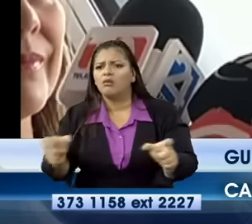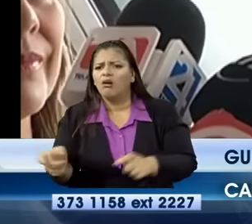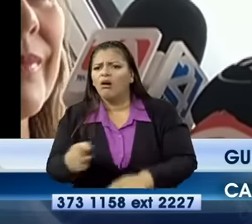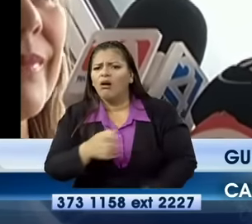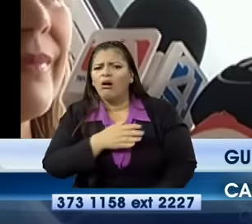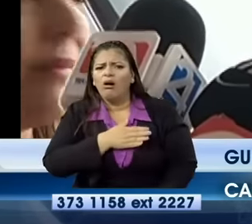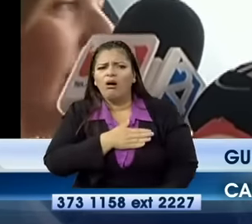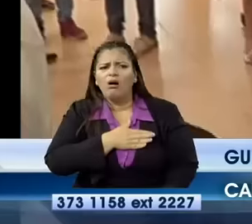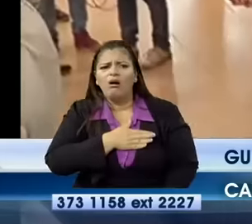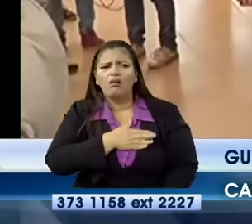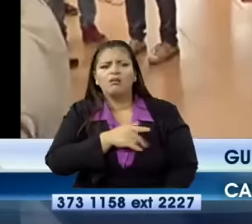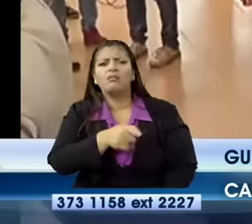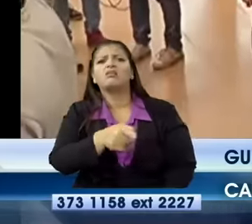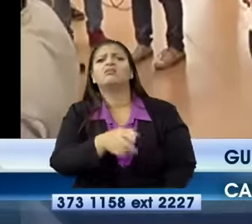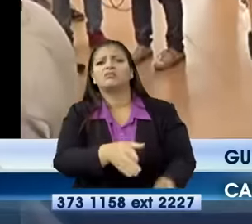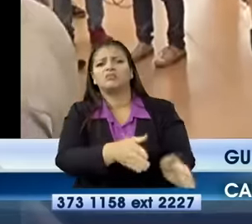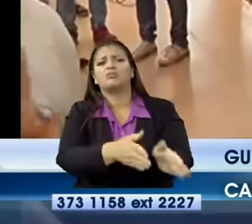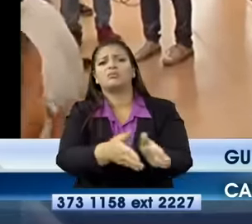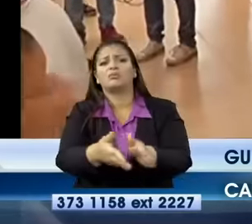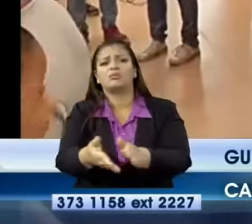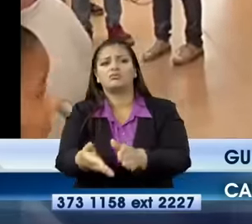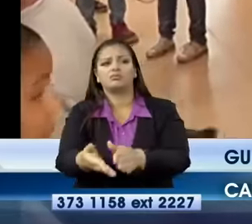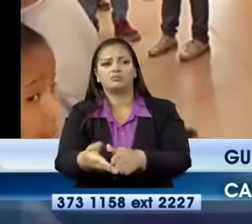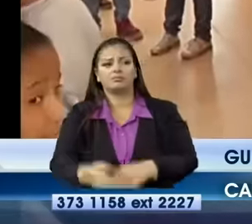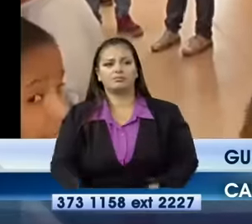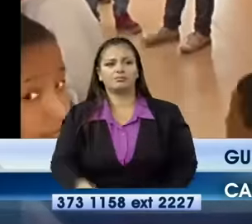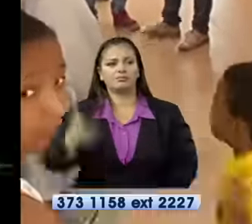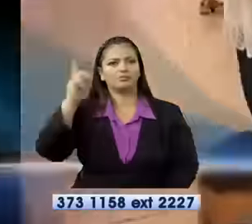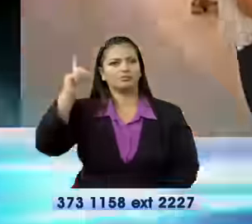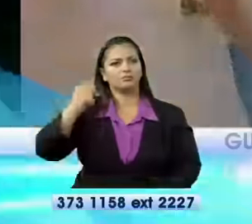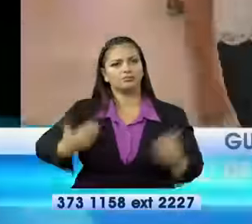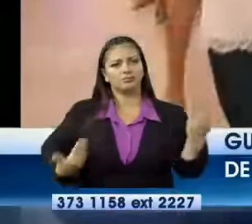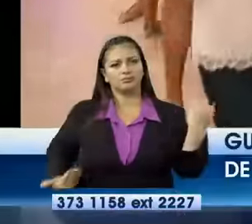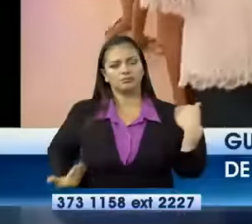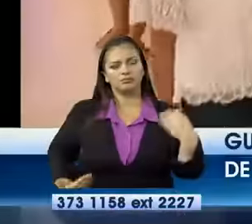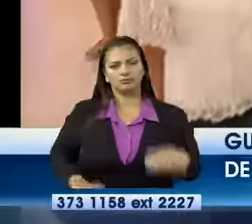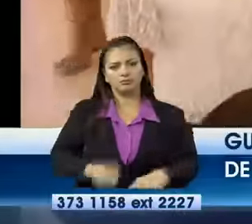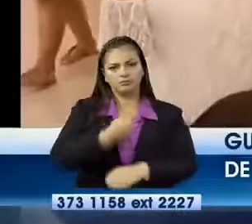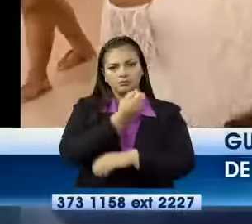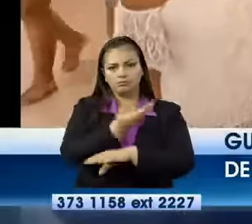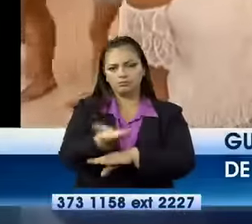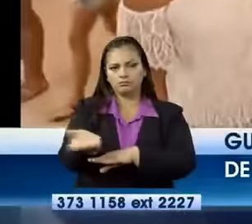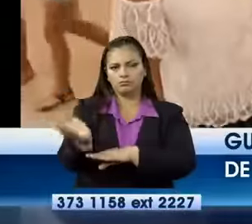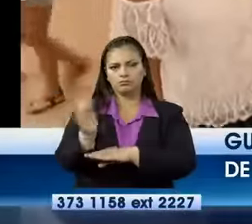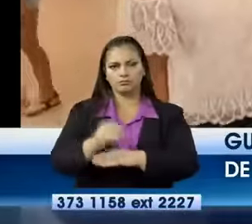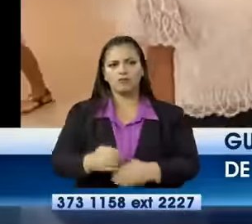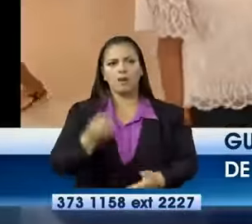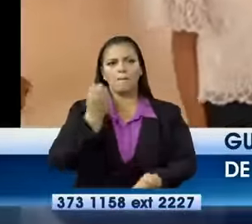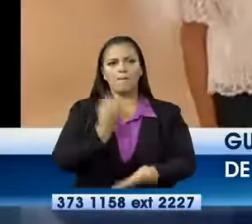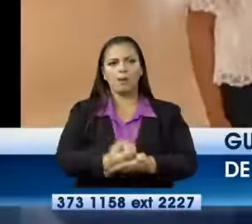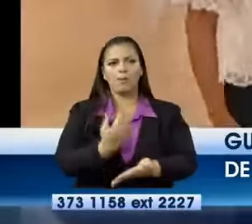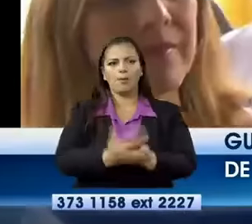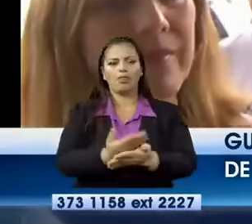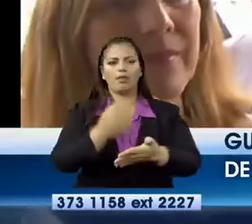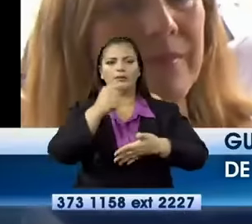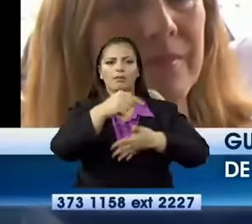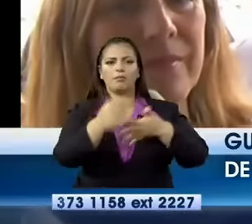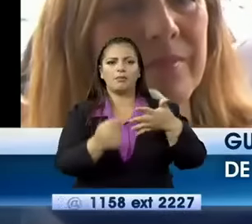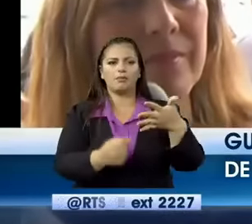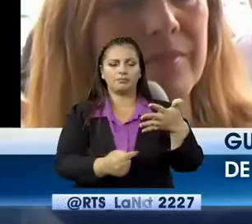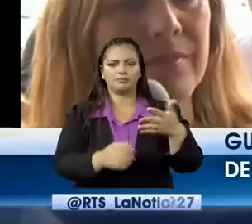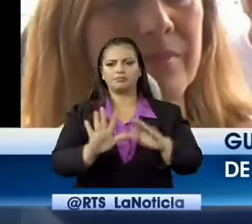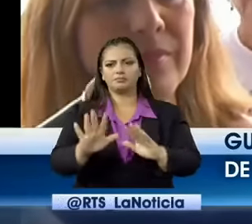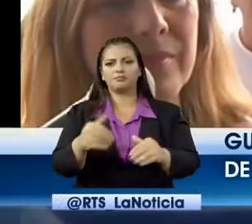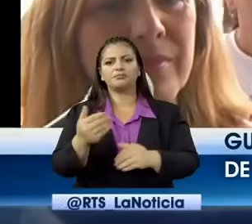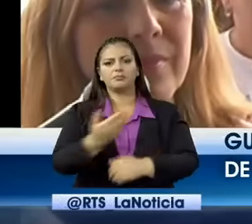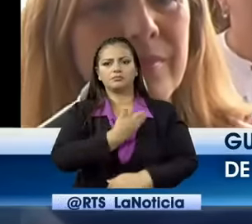lamentable accidente el líder político aprovechó esta ocasión para recordar a sus electores sus propuestas de campaña tener el bono de